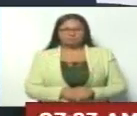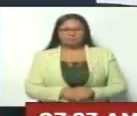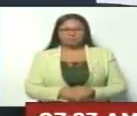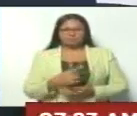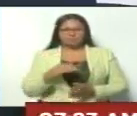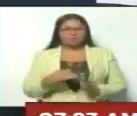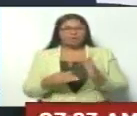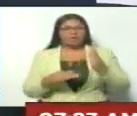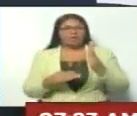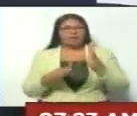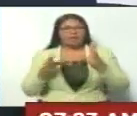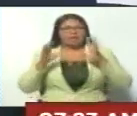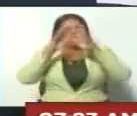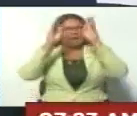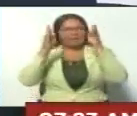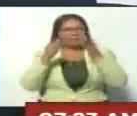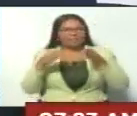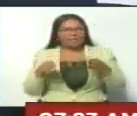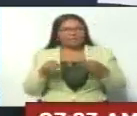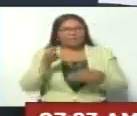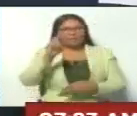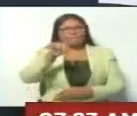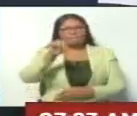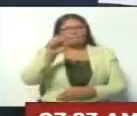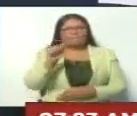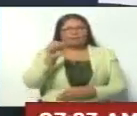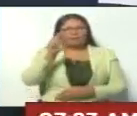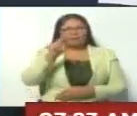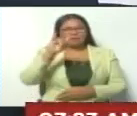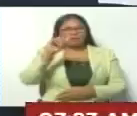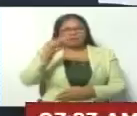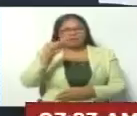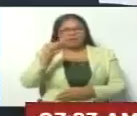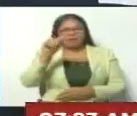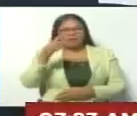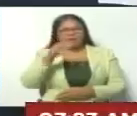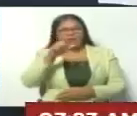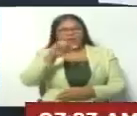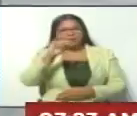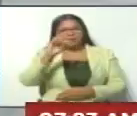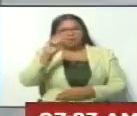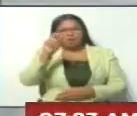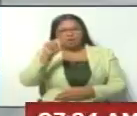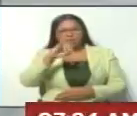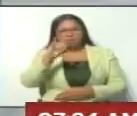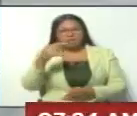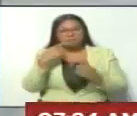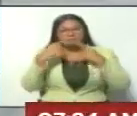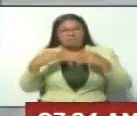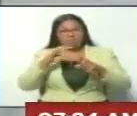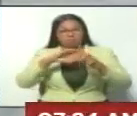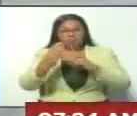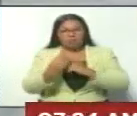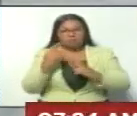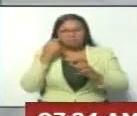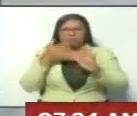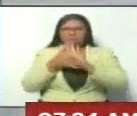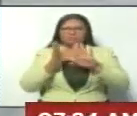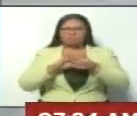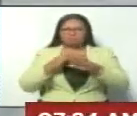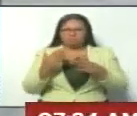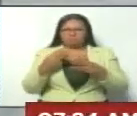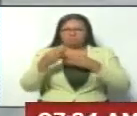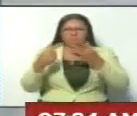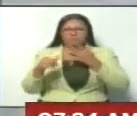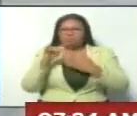estatua de María Leonza y además que es un bien de interés cultural, pero que ha generado como cierta polémica y se